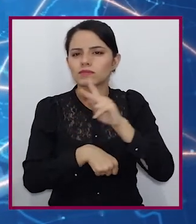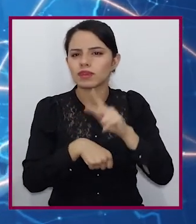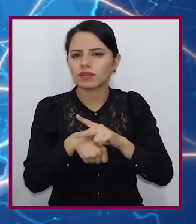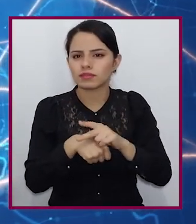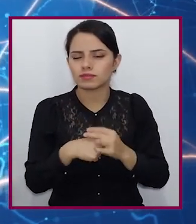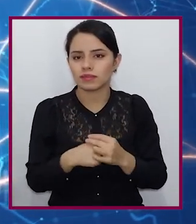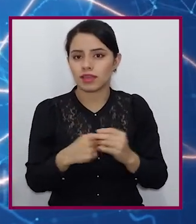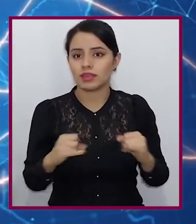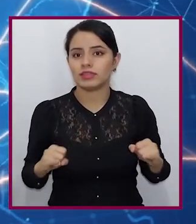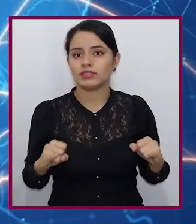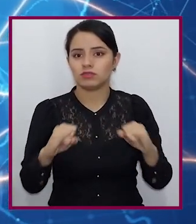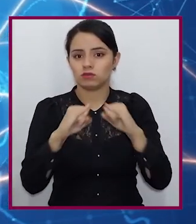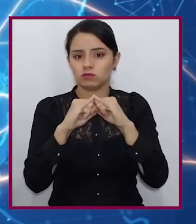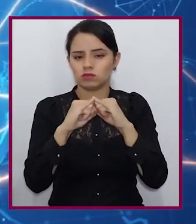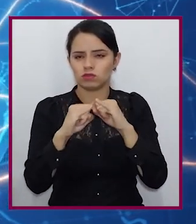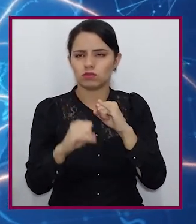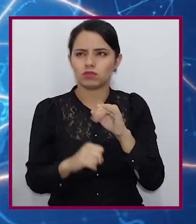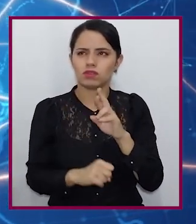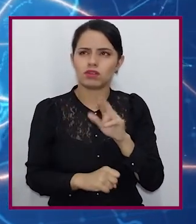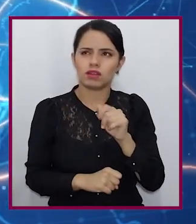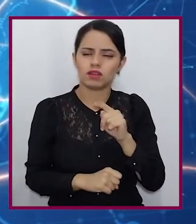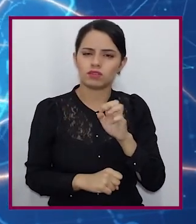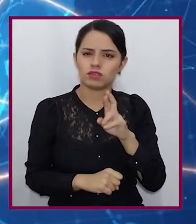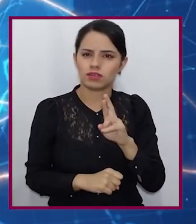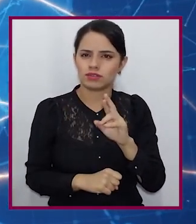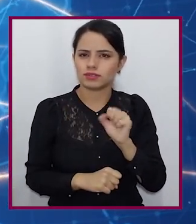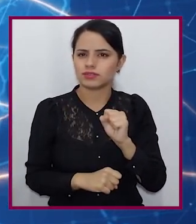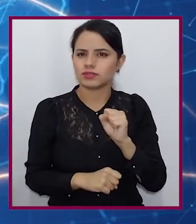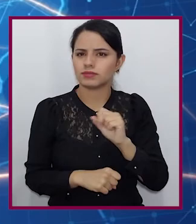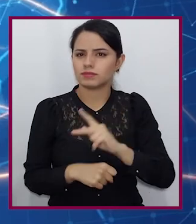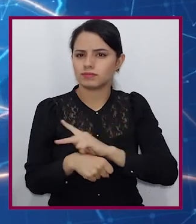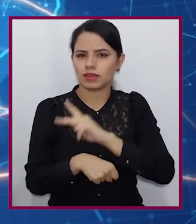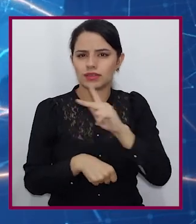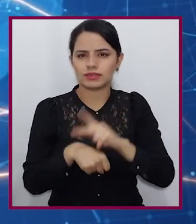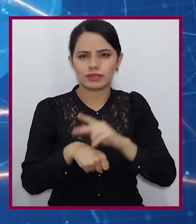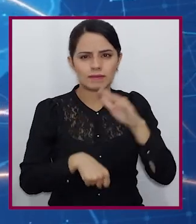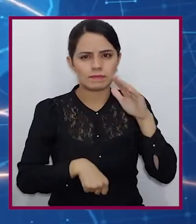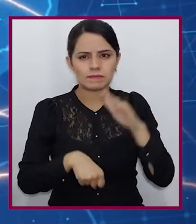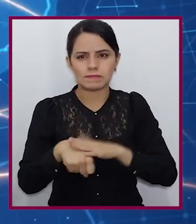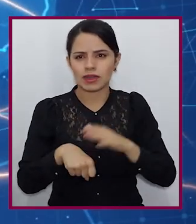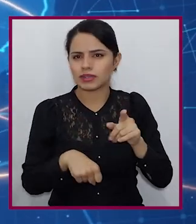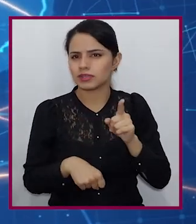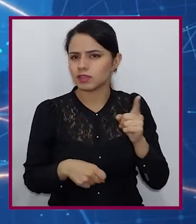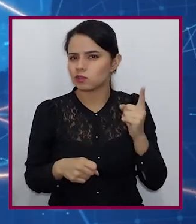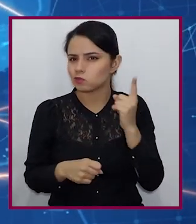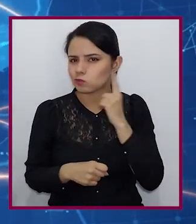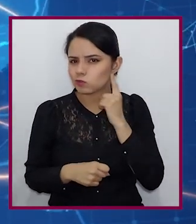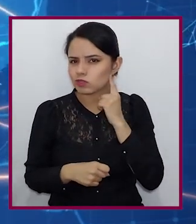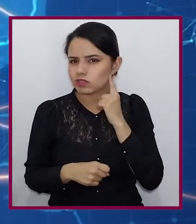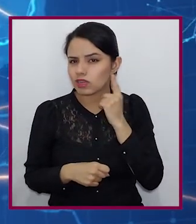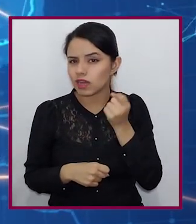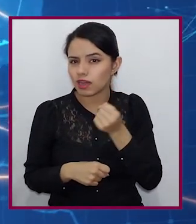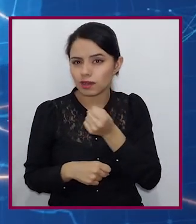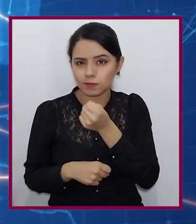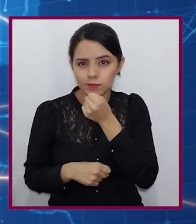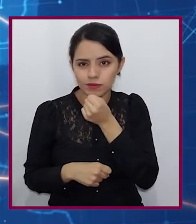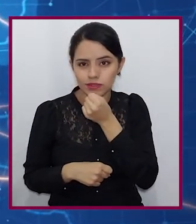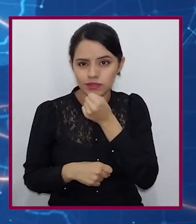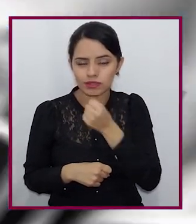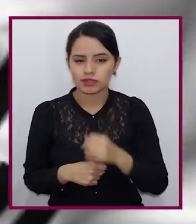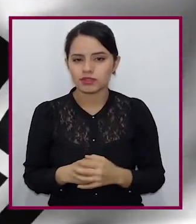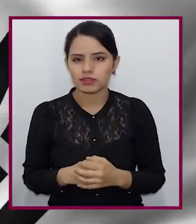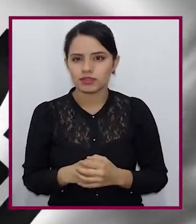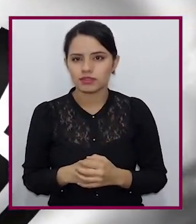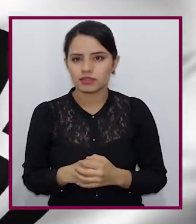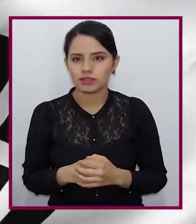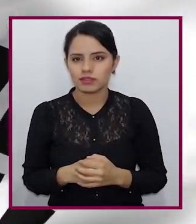Según el Instituto Reuters, el país que más consume el formato de podcast